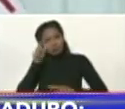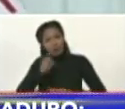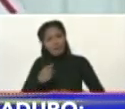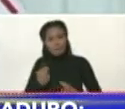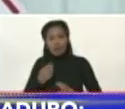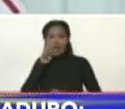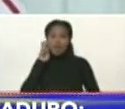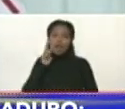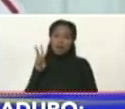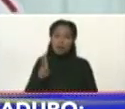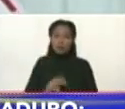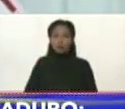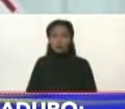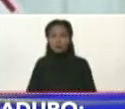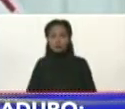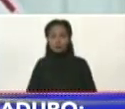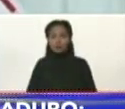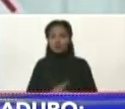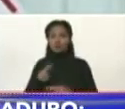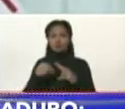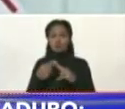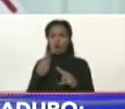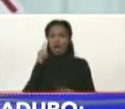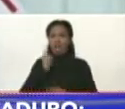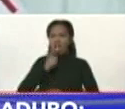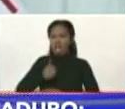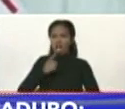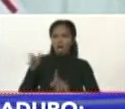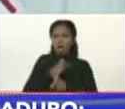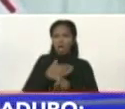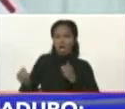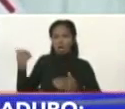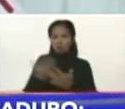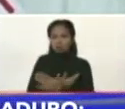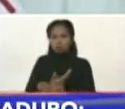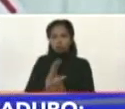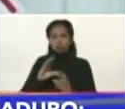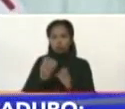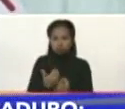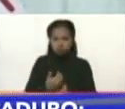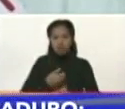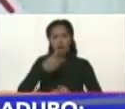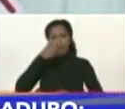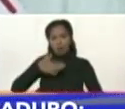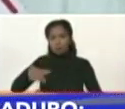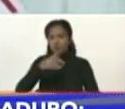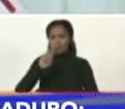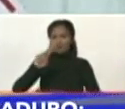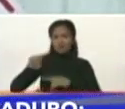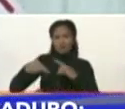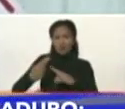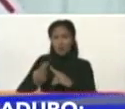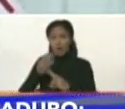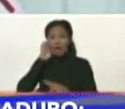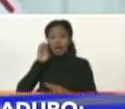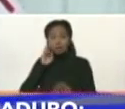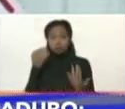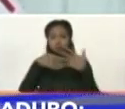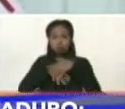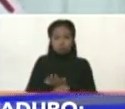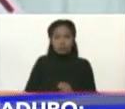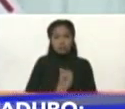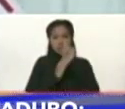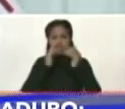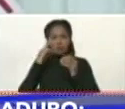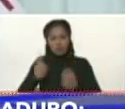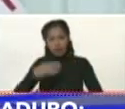Evo Morales nunca les dio órdenes para dar golpe de Estado ni para reprimir al pueblo. Evo Morales se integró como líder y